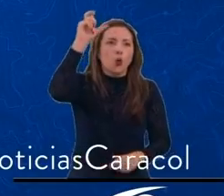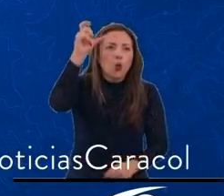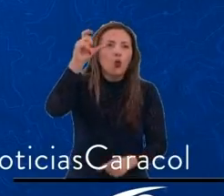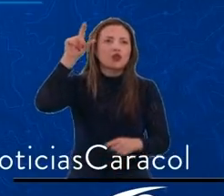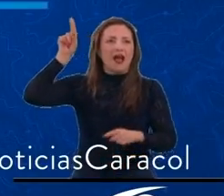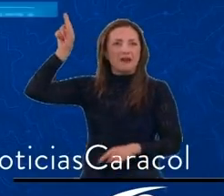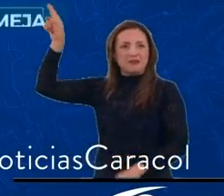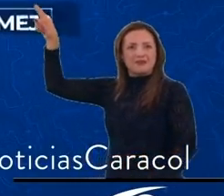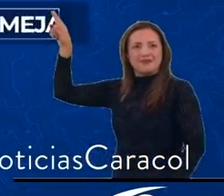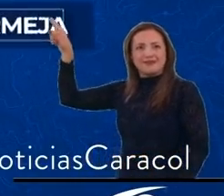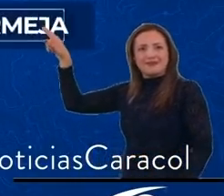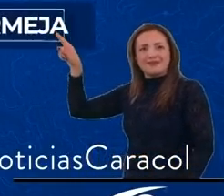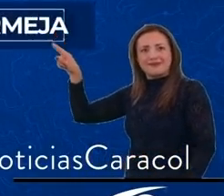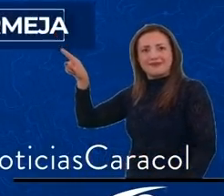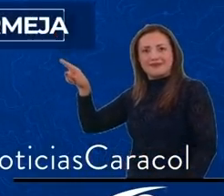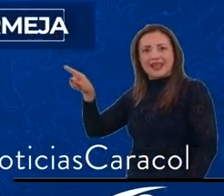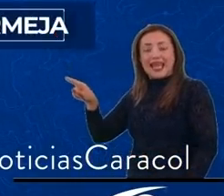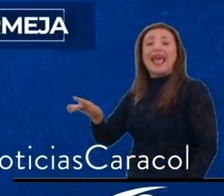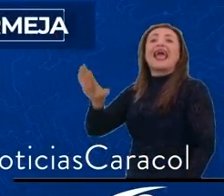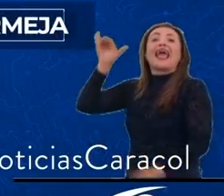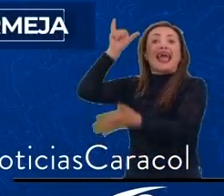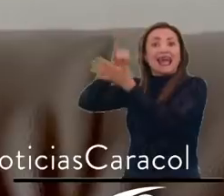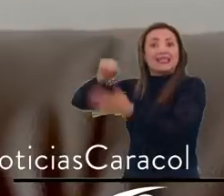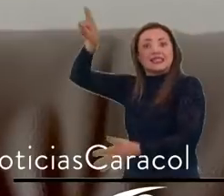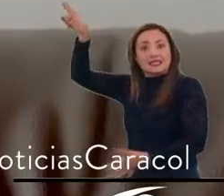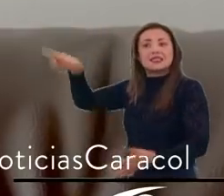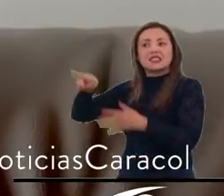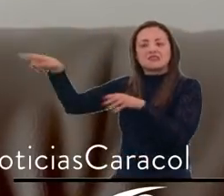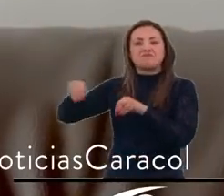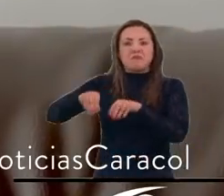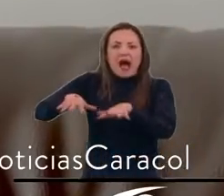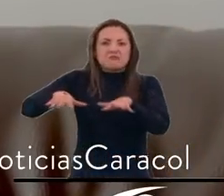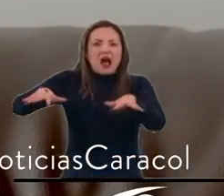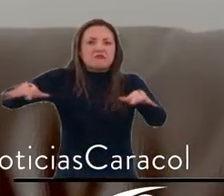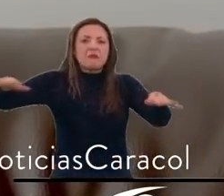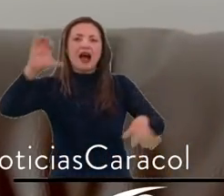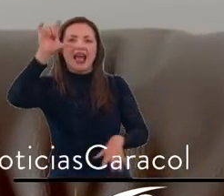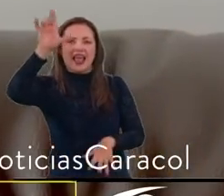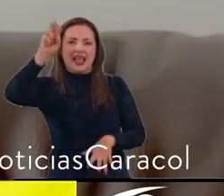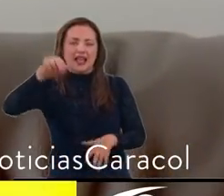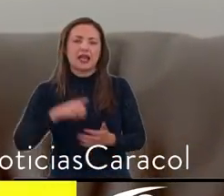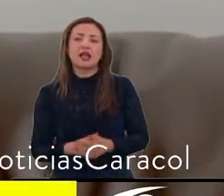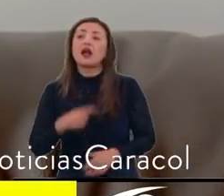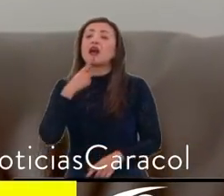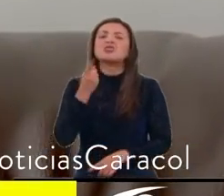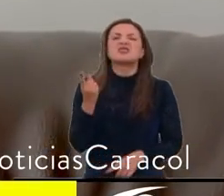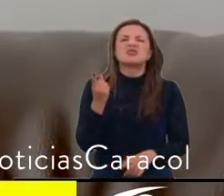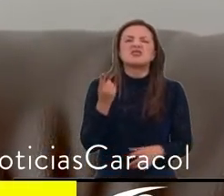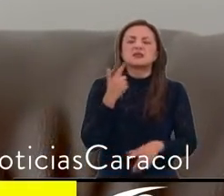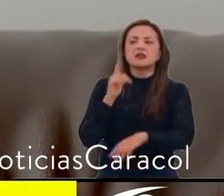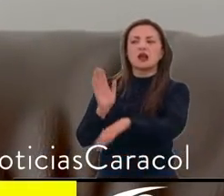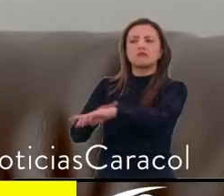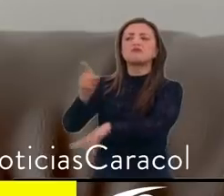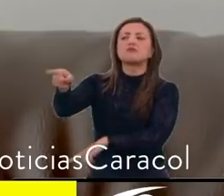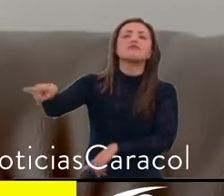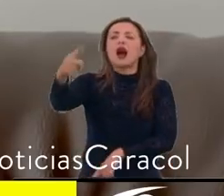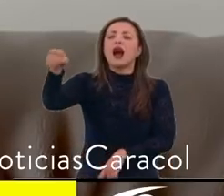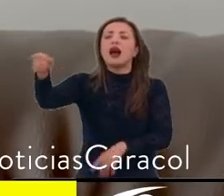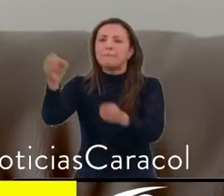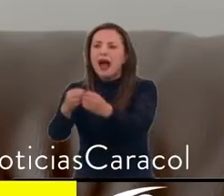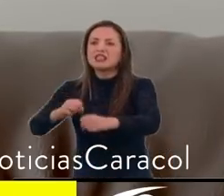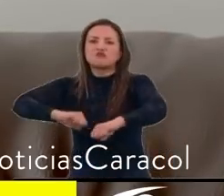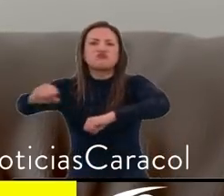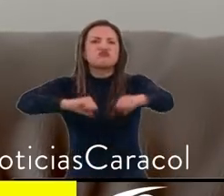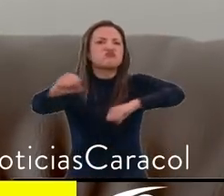bucaramanga cartagena y popayán y básicamente lo que le señalan es que debe reactivar este tipo de actividades que siempre han caracterizado